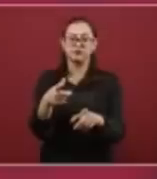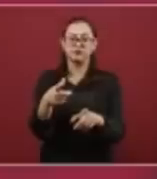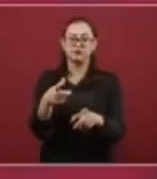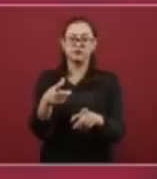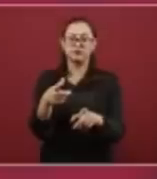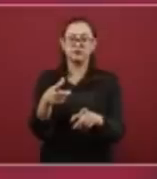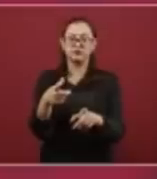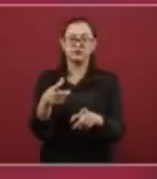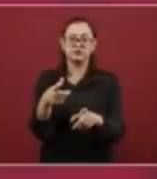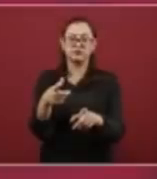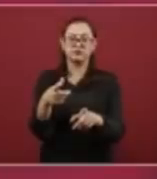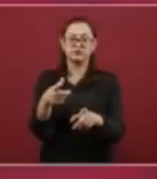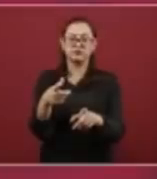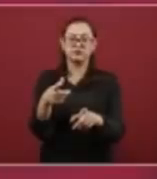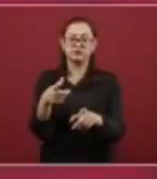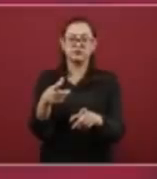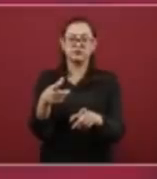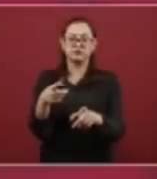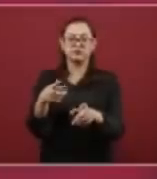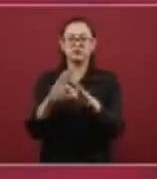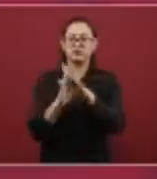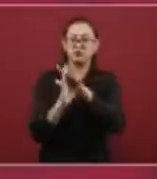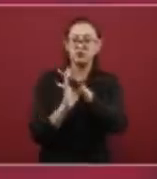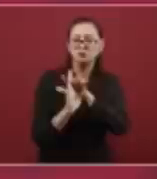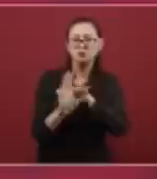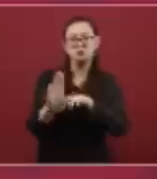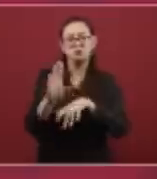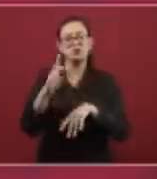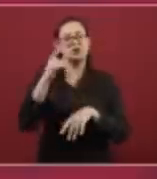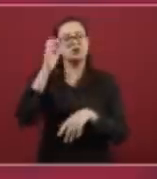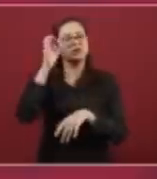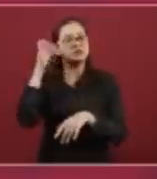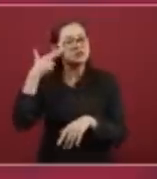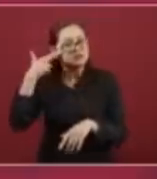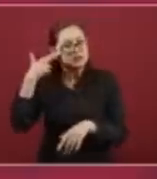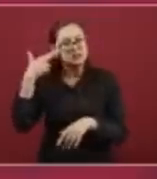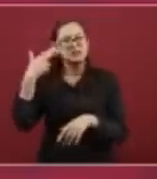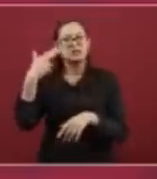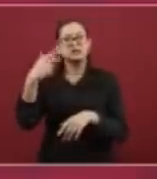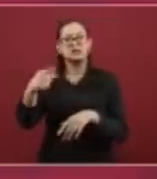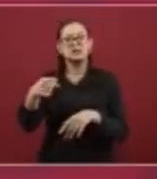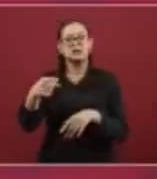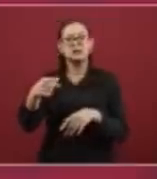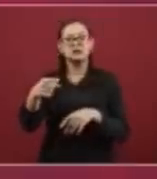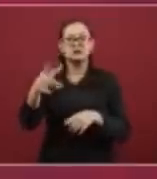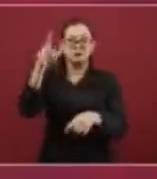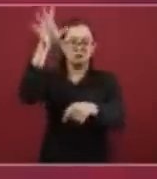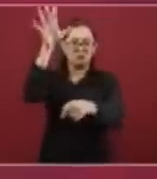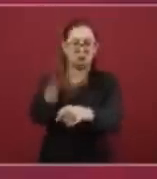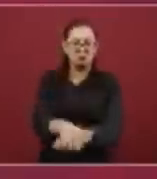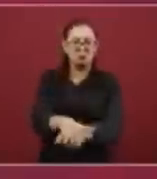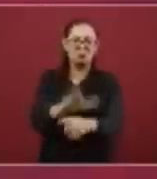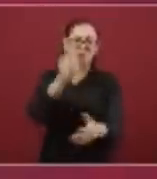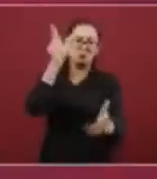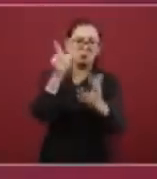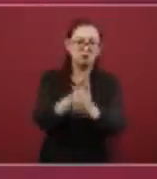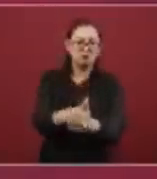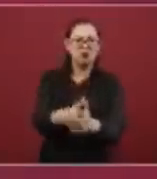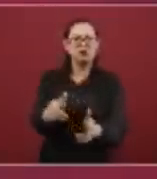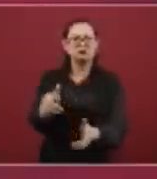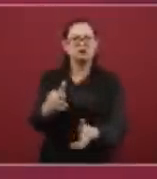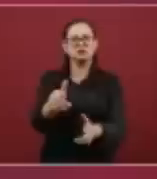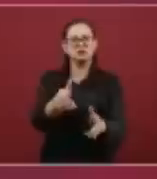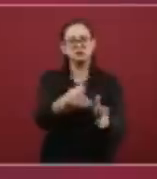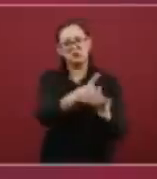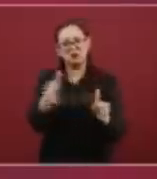a los migrantes chinos que fueron reprimidos, asesinados en el